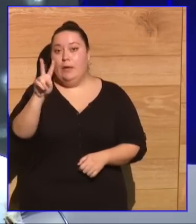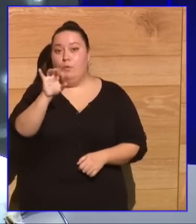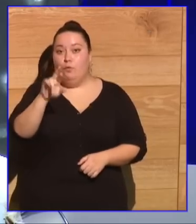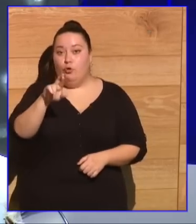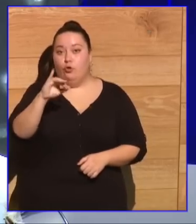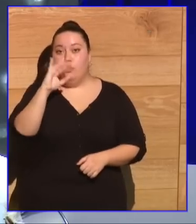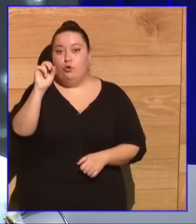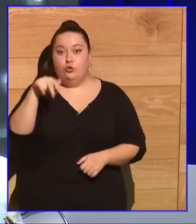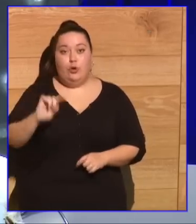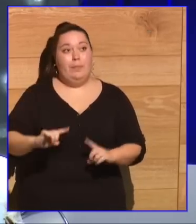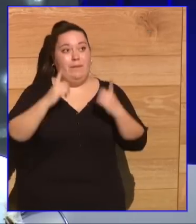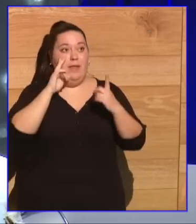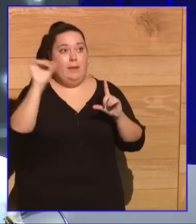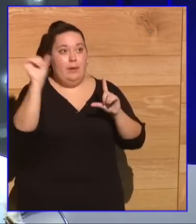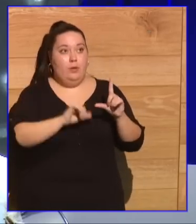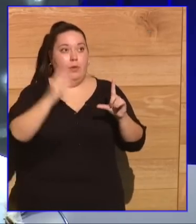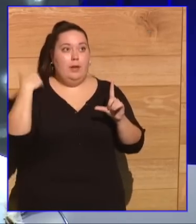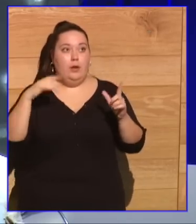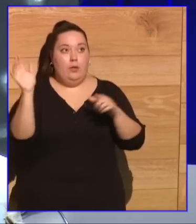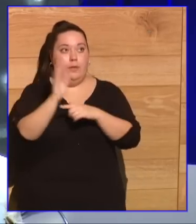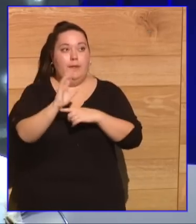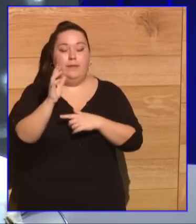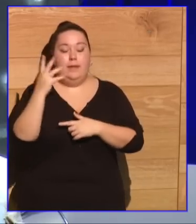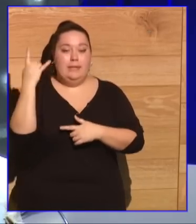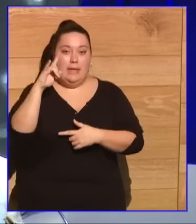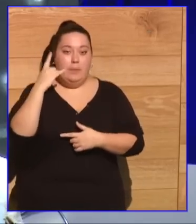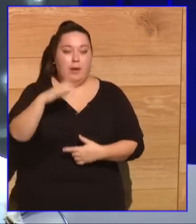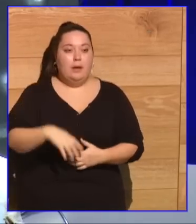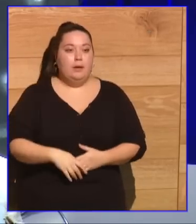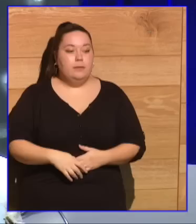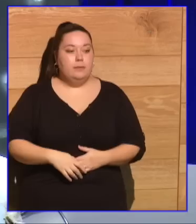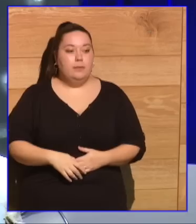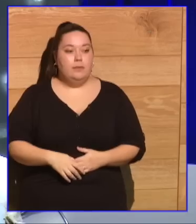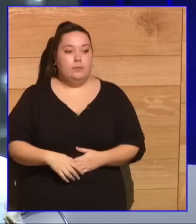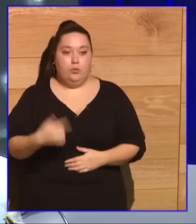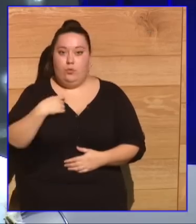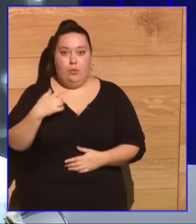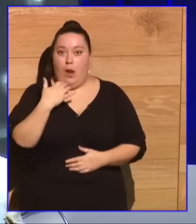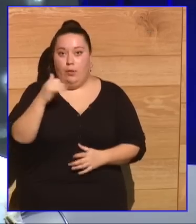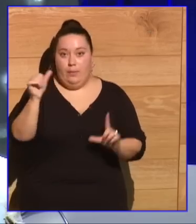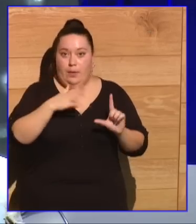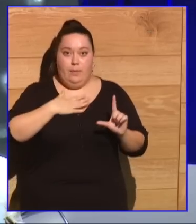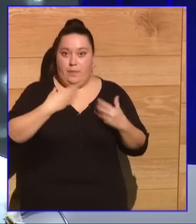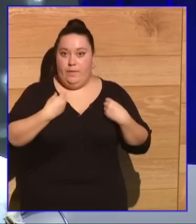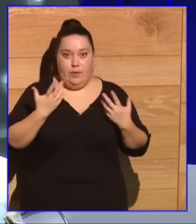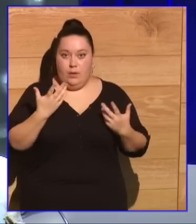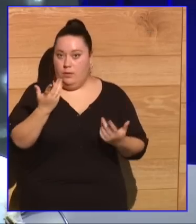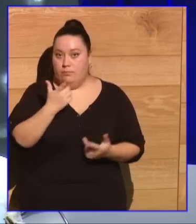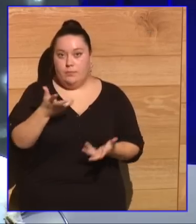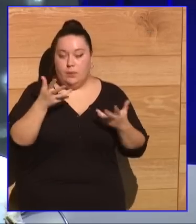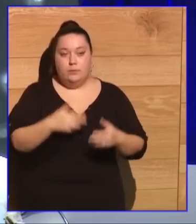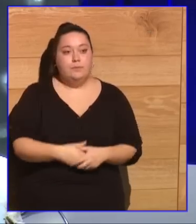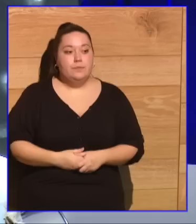película la primera vez en el cine, en los cines Van Dyck de Salamanca, y se convirtió también en una de las pelis de mi vida. Dice, ¿eso significa que es